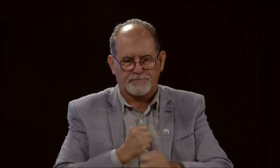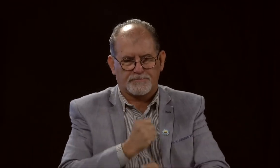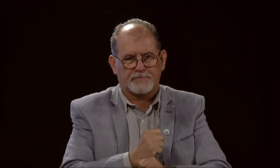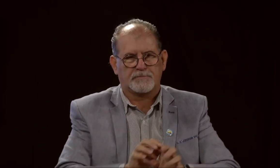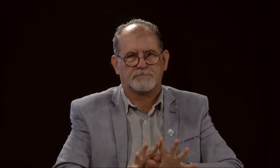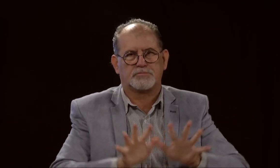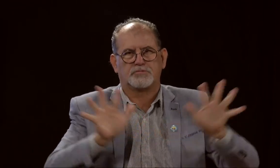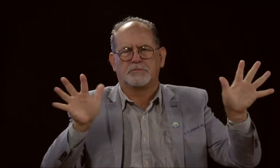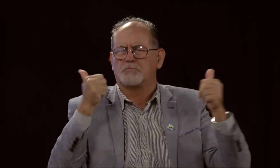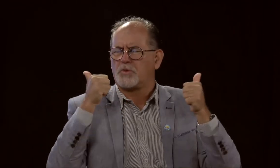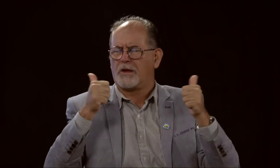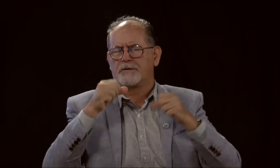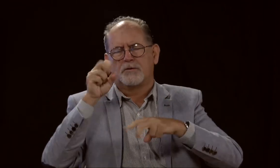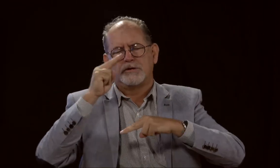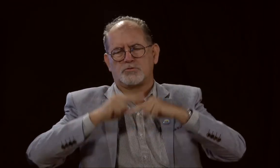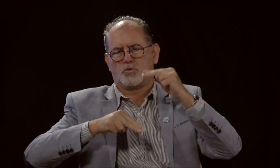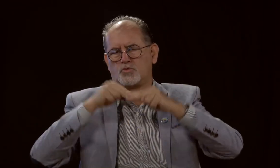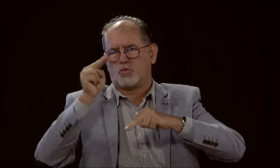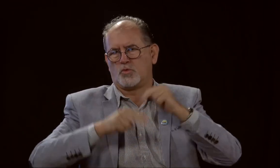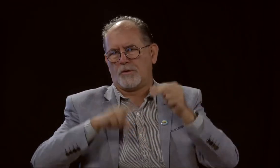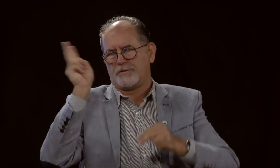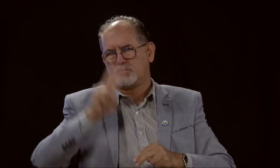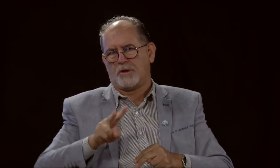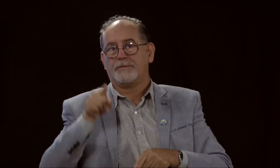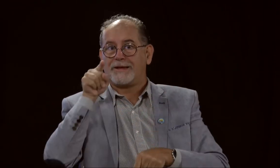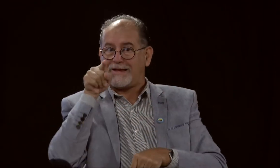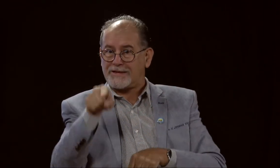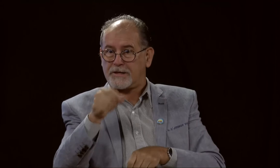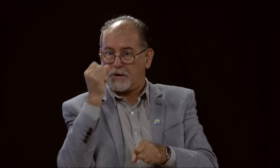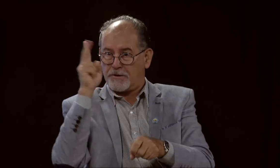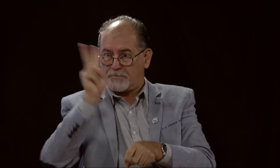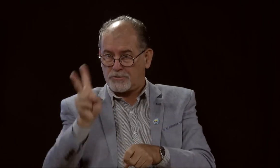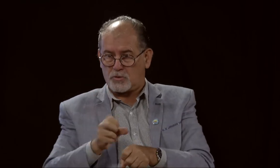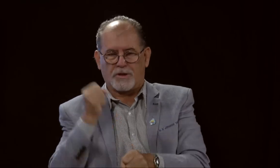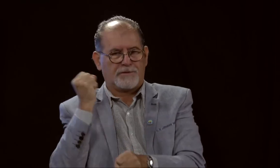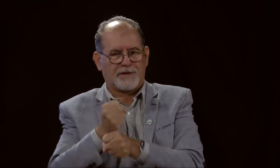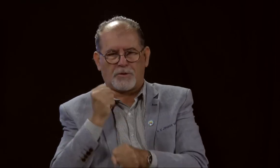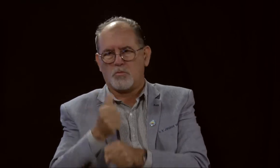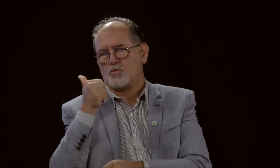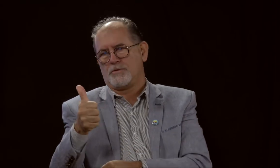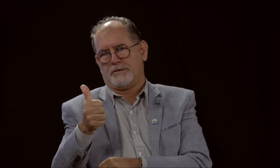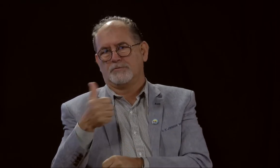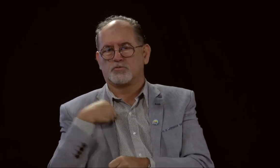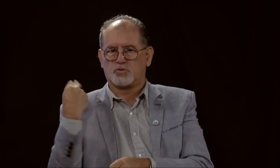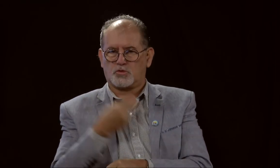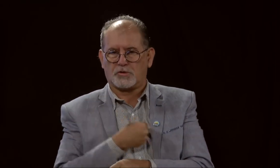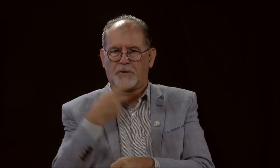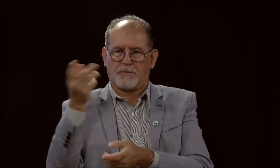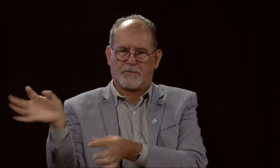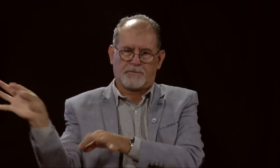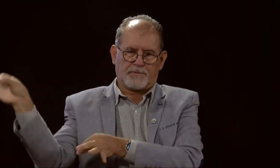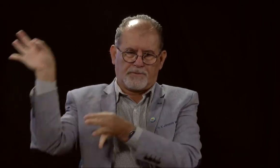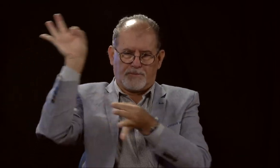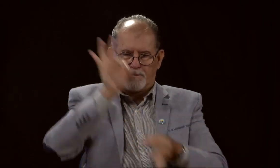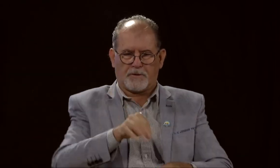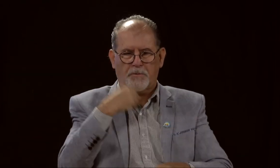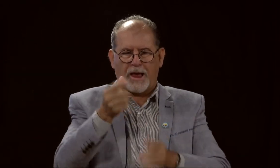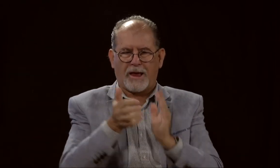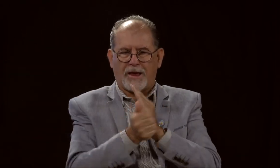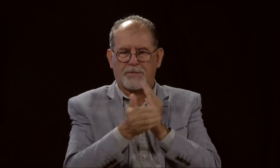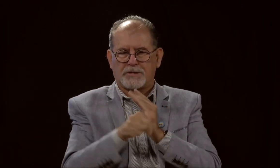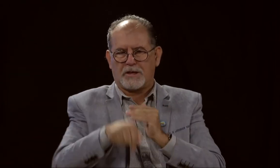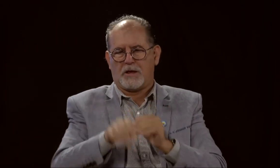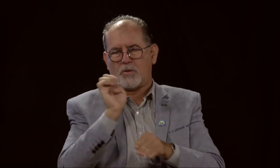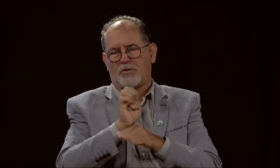Y también está la federación. Es un trabajo en red, una construcción, estructura muy buena, la de Venezuela. Y nosotros